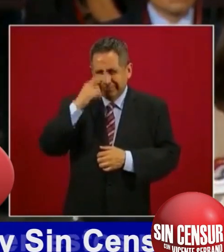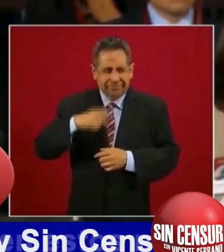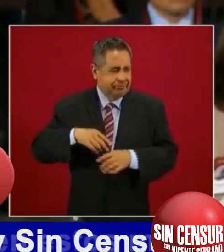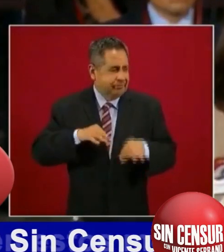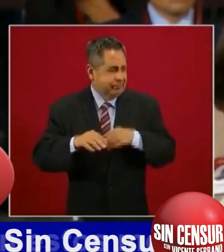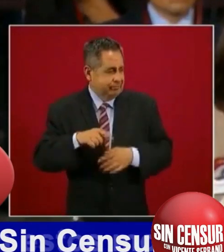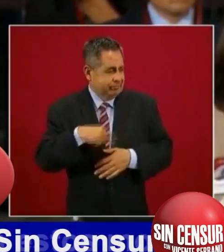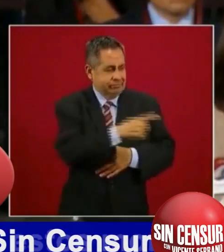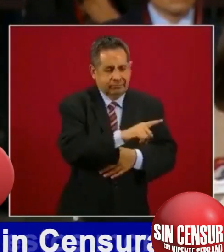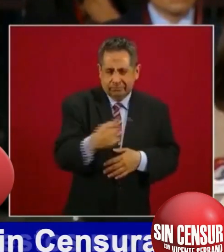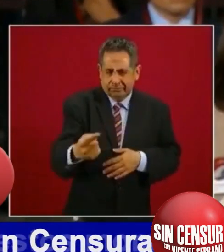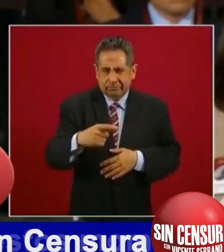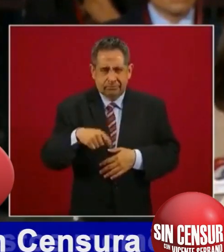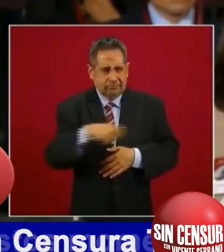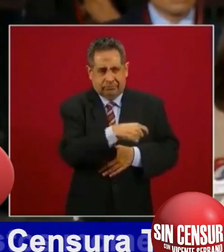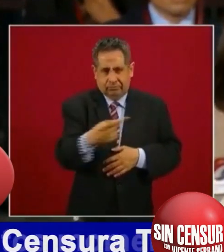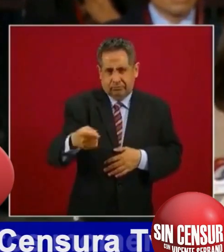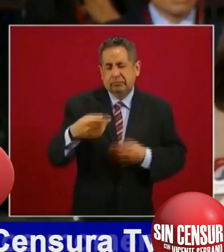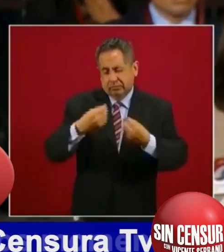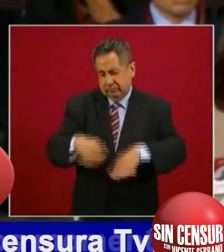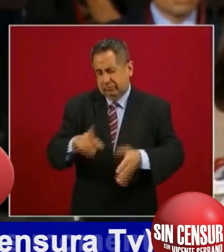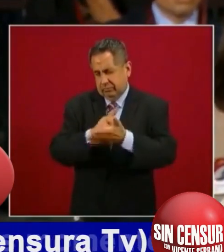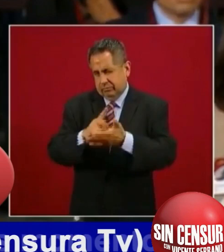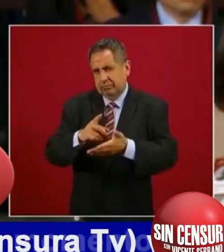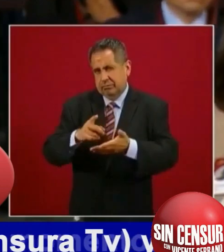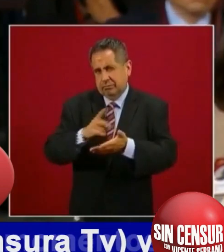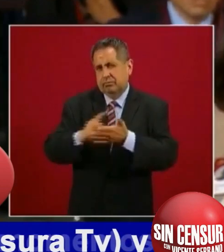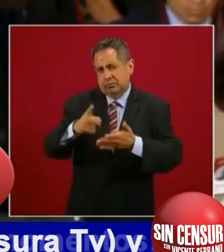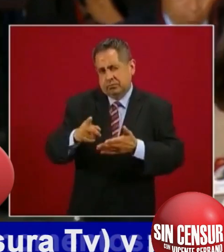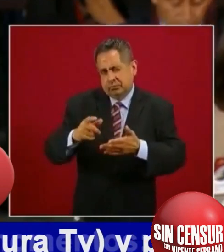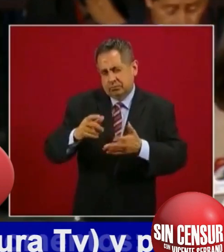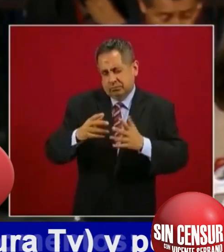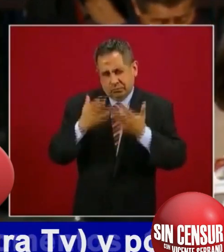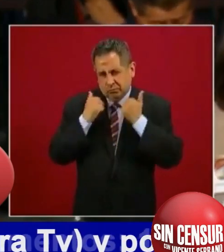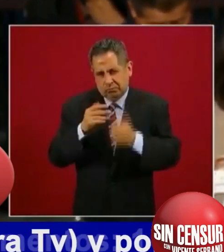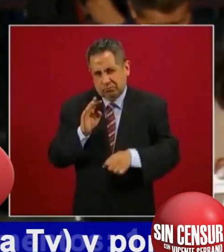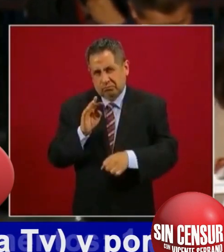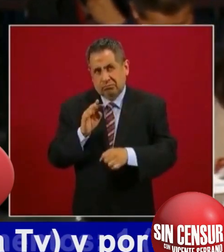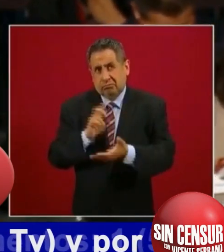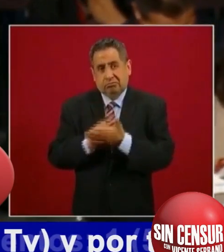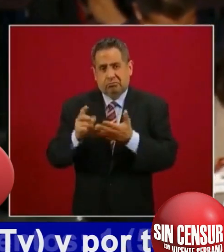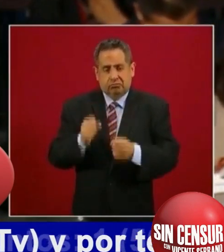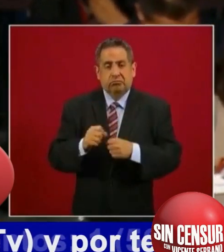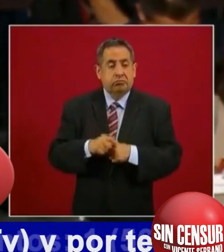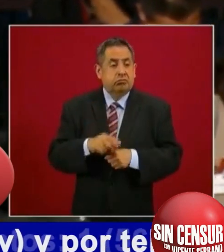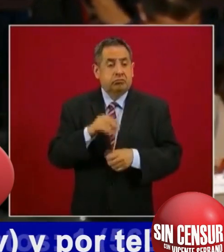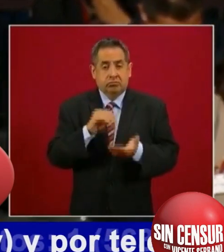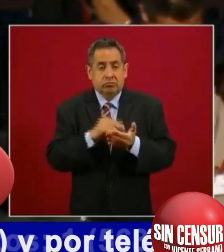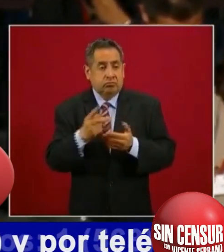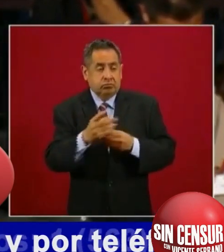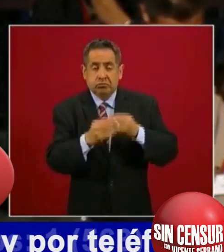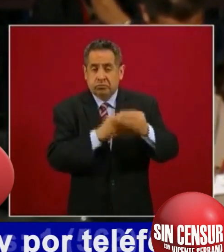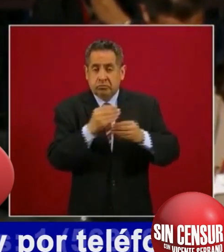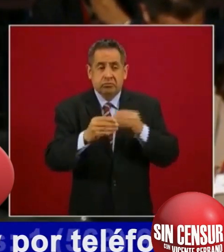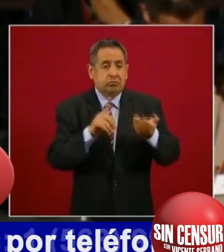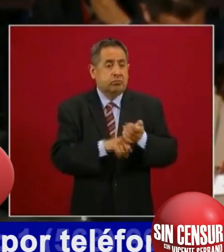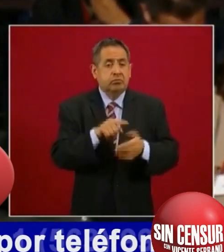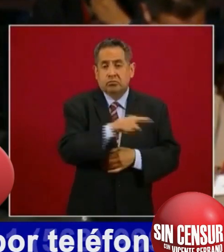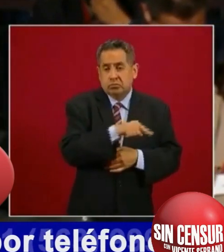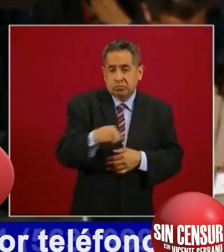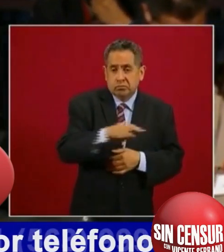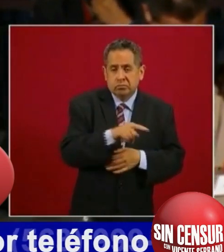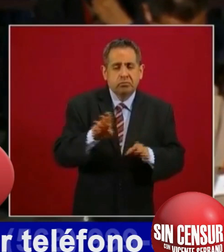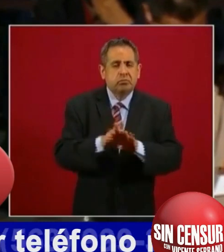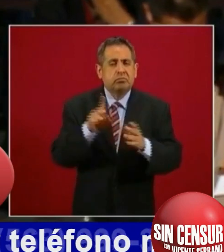que ya de por sí es una pérdida de derecho para los trabajadores, es peor. De hecho, hay una pelea constante de los